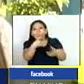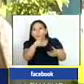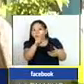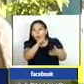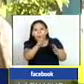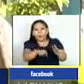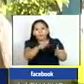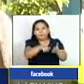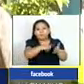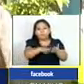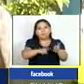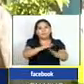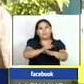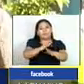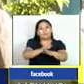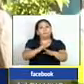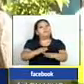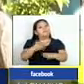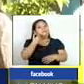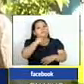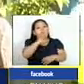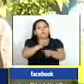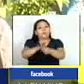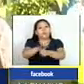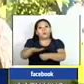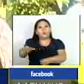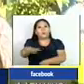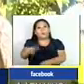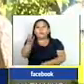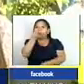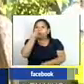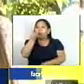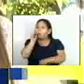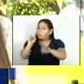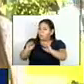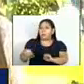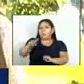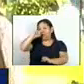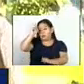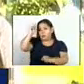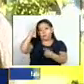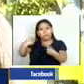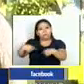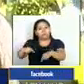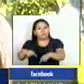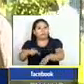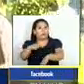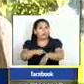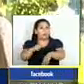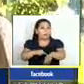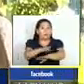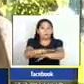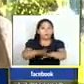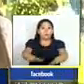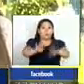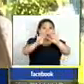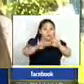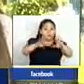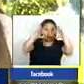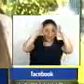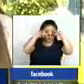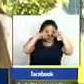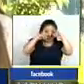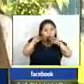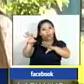evitar contagios del COVID-19 han indicado que los restaurantes sí pueden seguir operando hasta las 9 de la noche porque hay ciertos lugares que deben